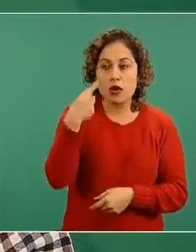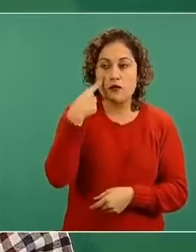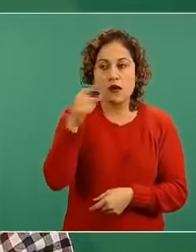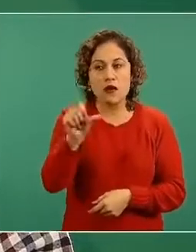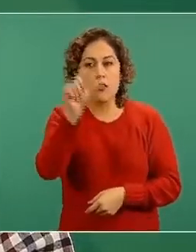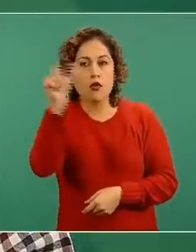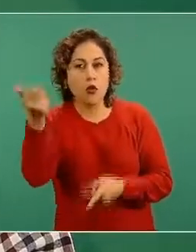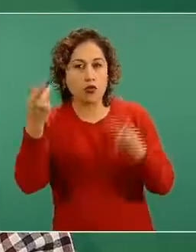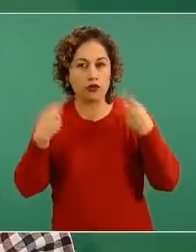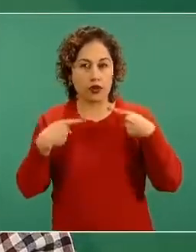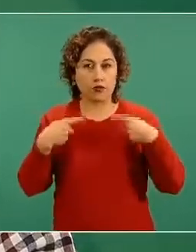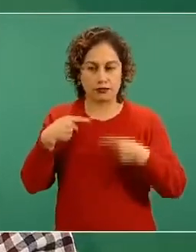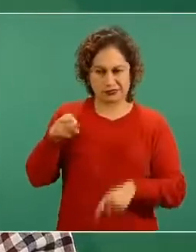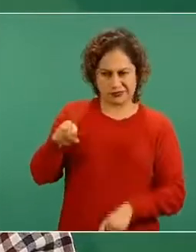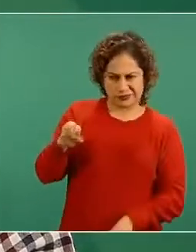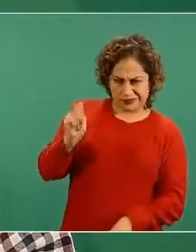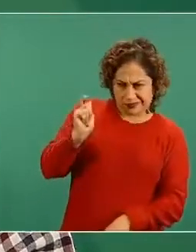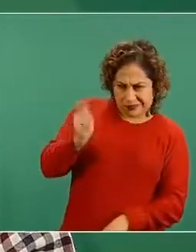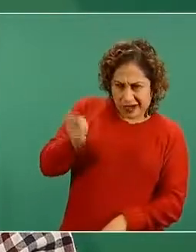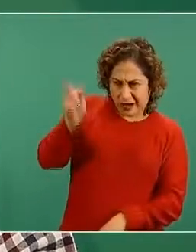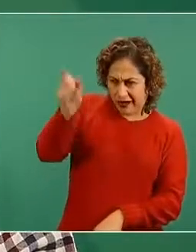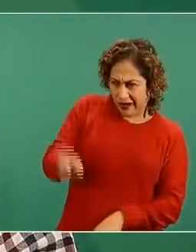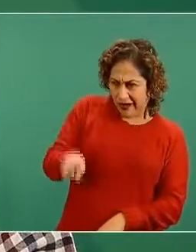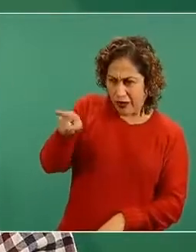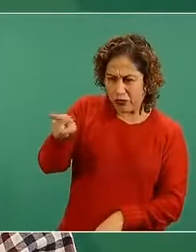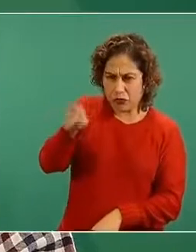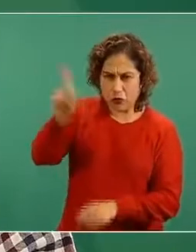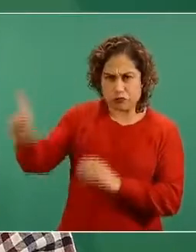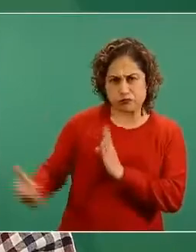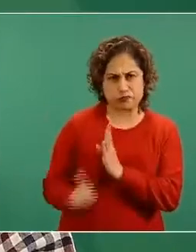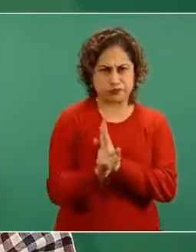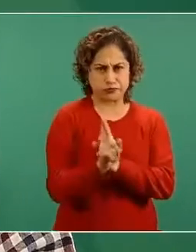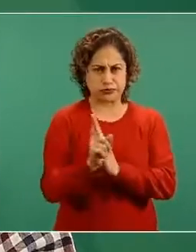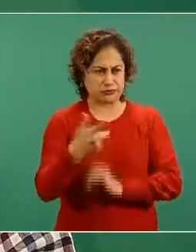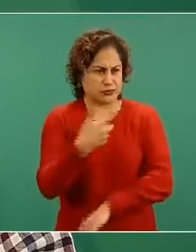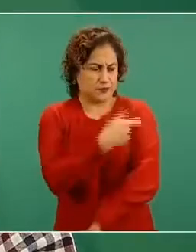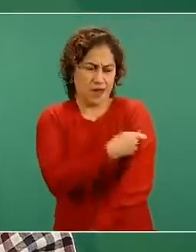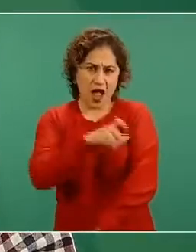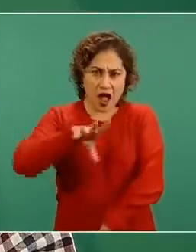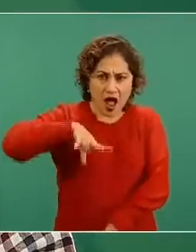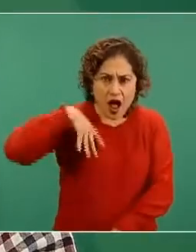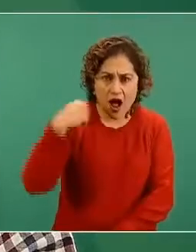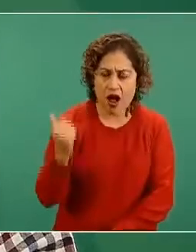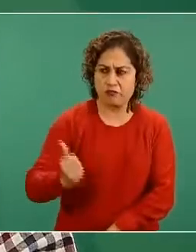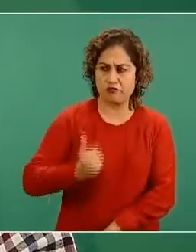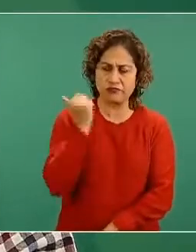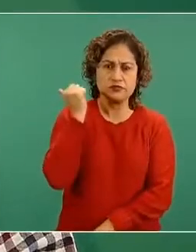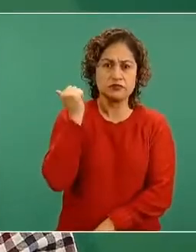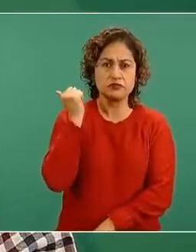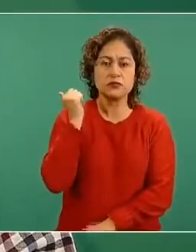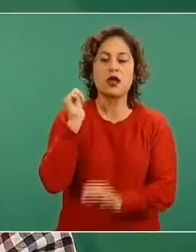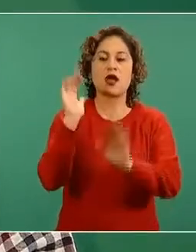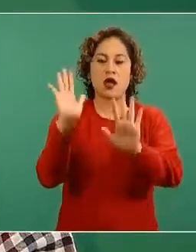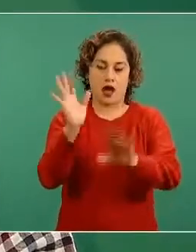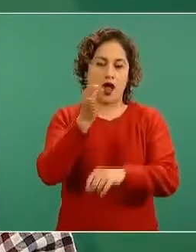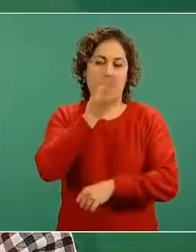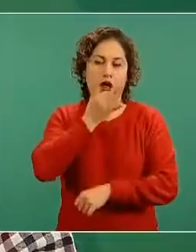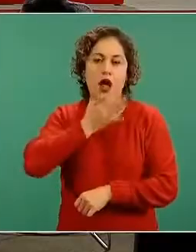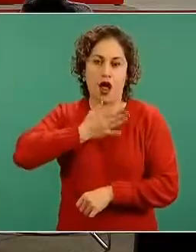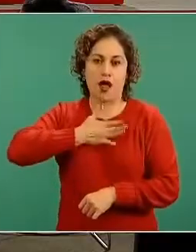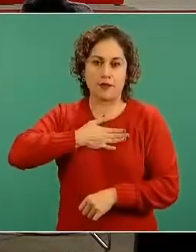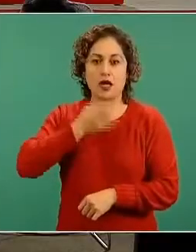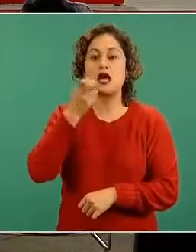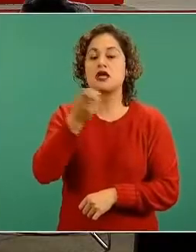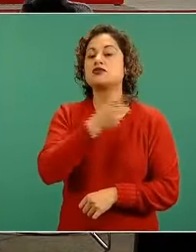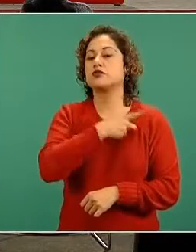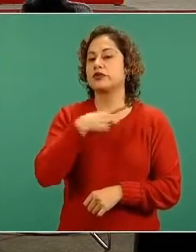que ustedes creen que arbitrariamente se está vacunando, avísenos y con mucho gusto intervendremos. Hay que denunciar los abusos